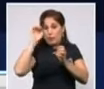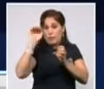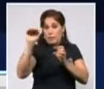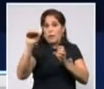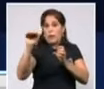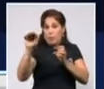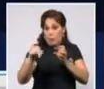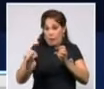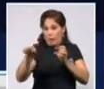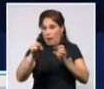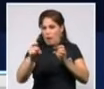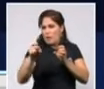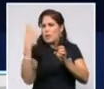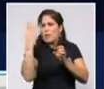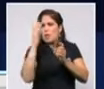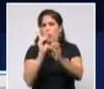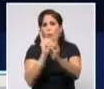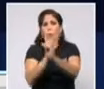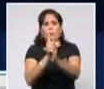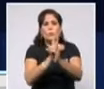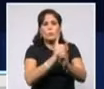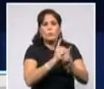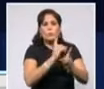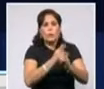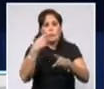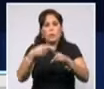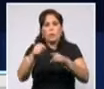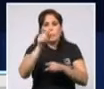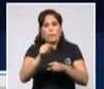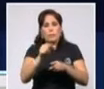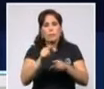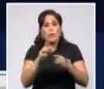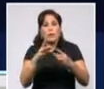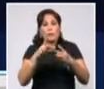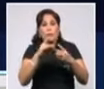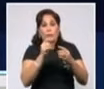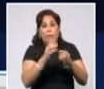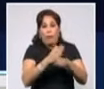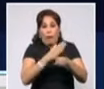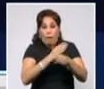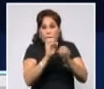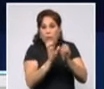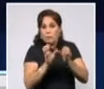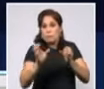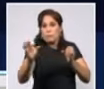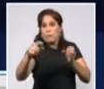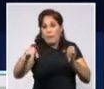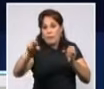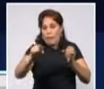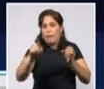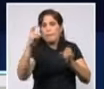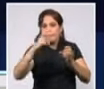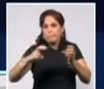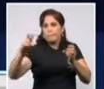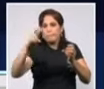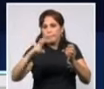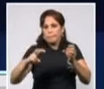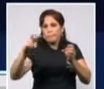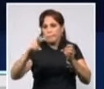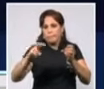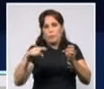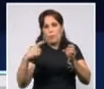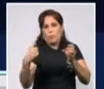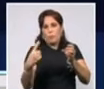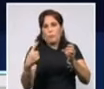aislado por ser contacto de un caso positivo que se ha diagnosticado anteriormente.